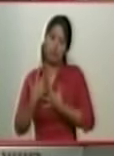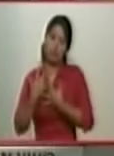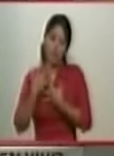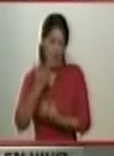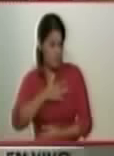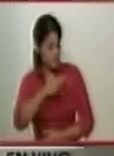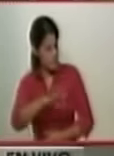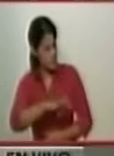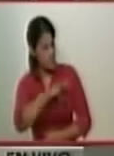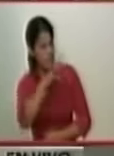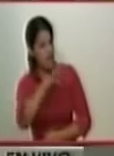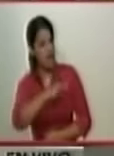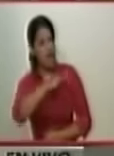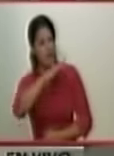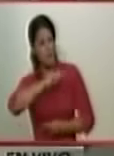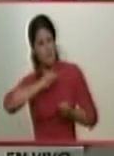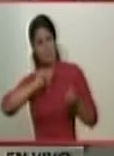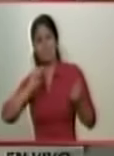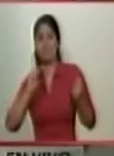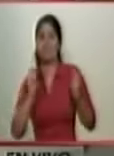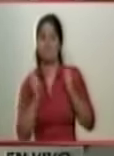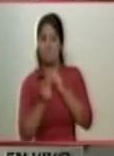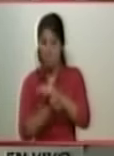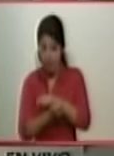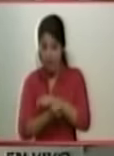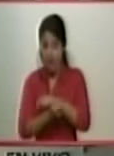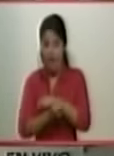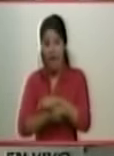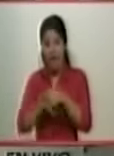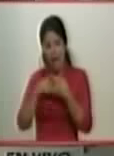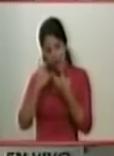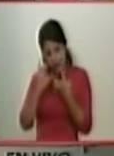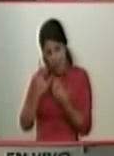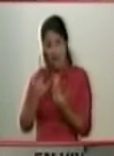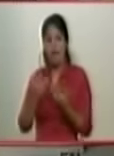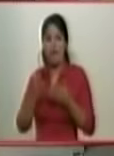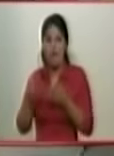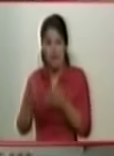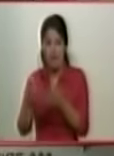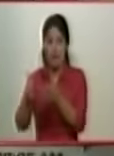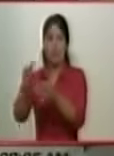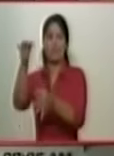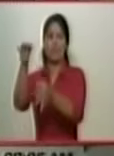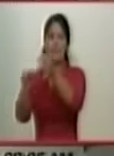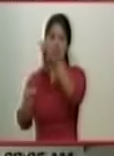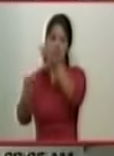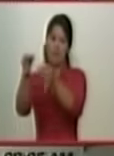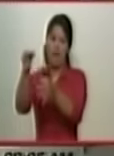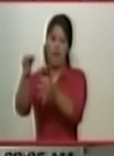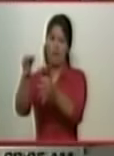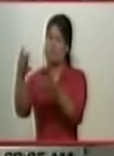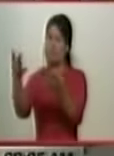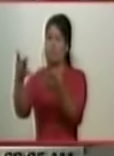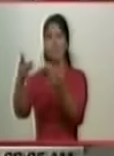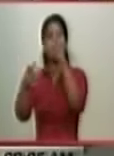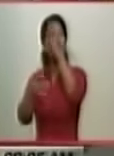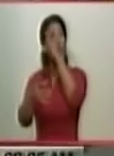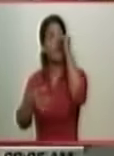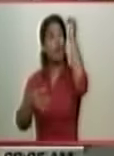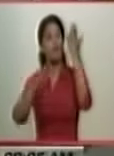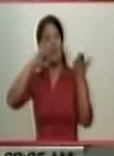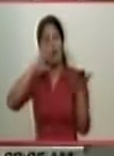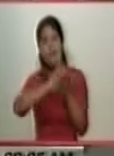alma, me ha conducido por los senderos de la justicia para gloria de su nombre. De esta